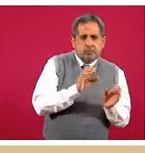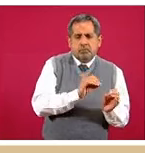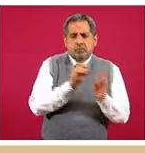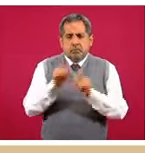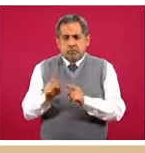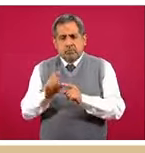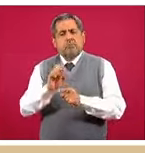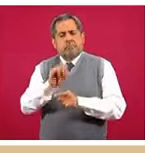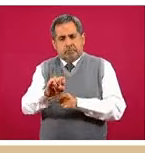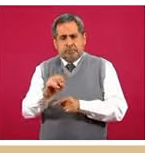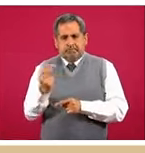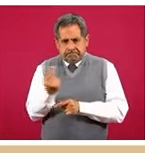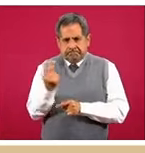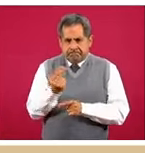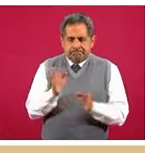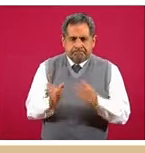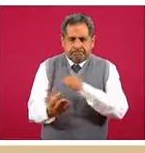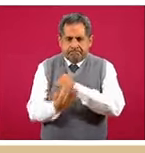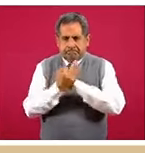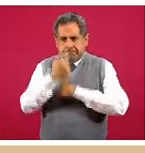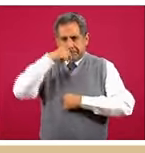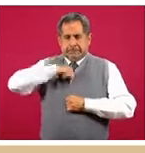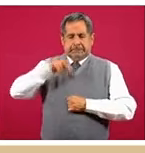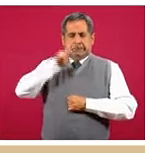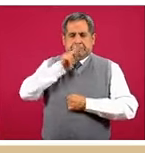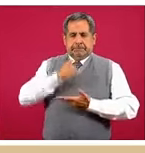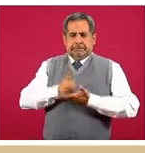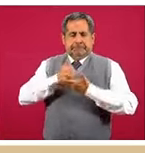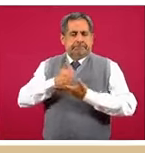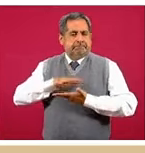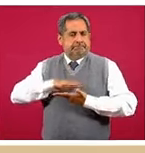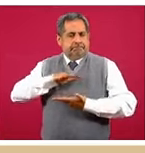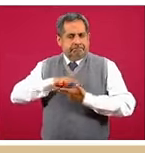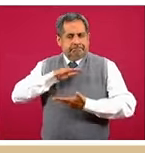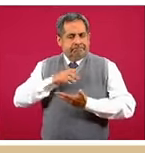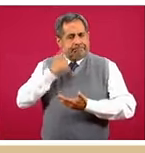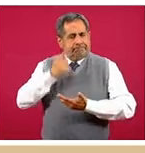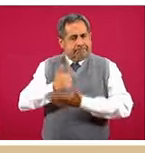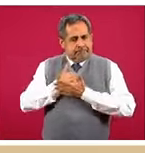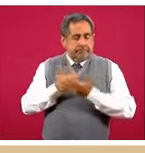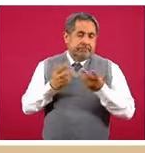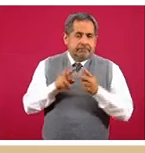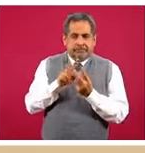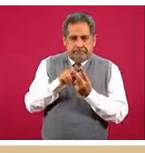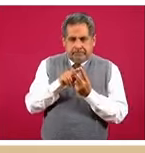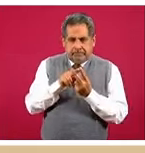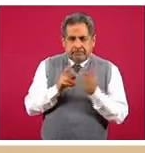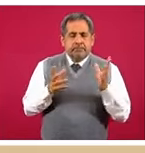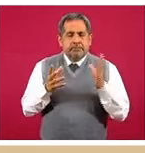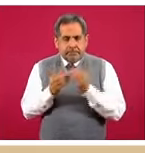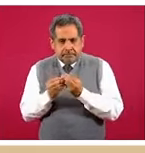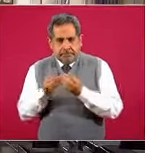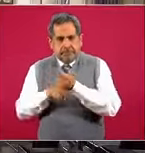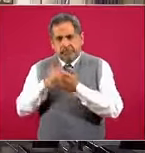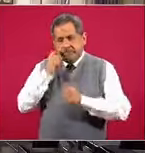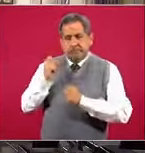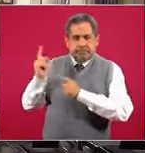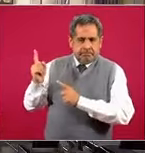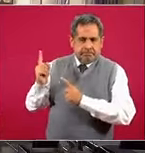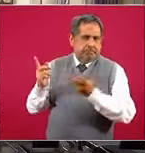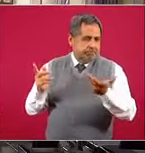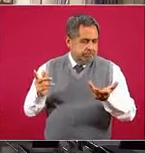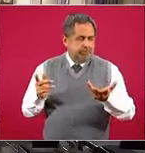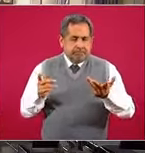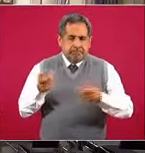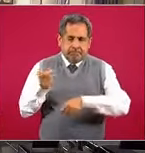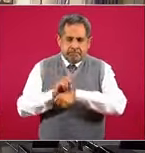sí requiere de un respirador mecánico, para sacar esa proporción, ese porcentaje. Es el porcentaje